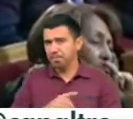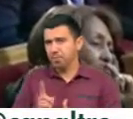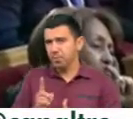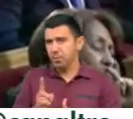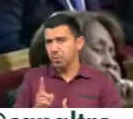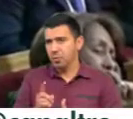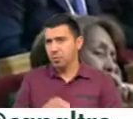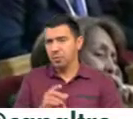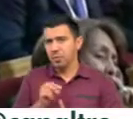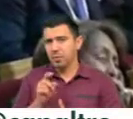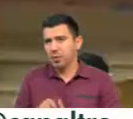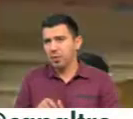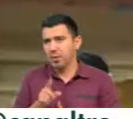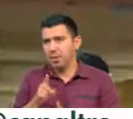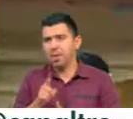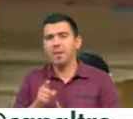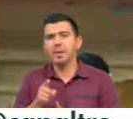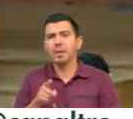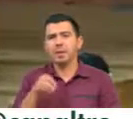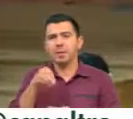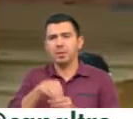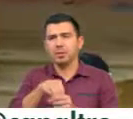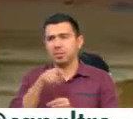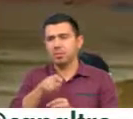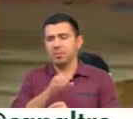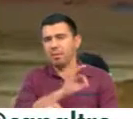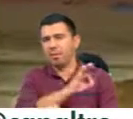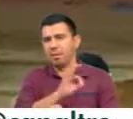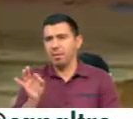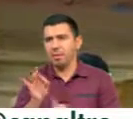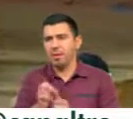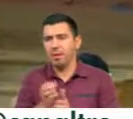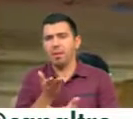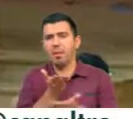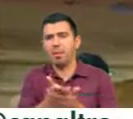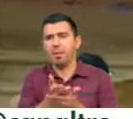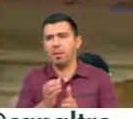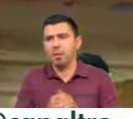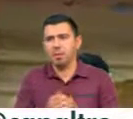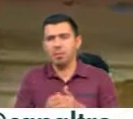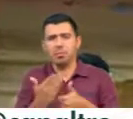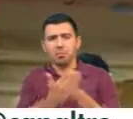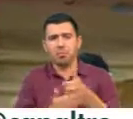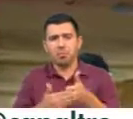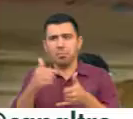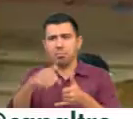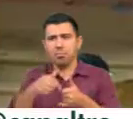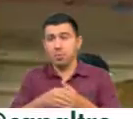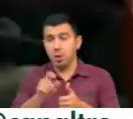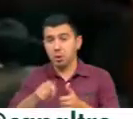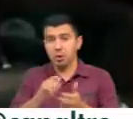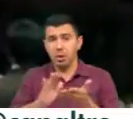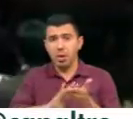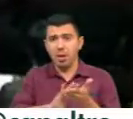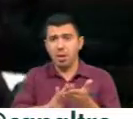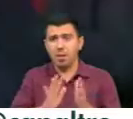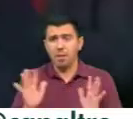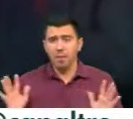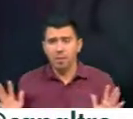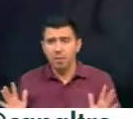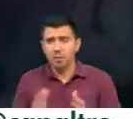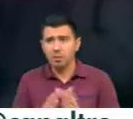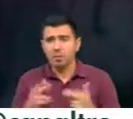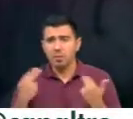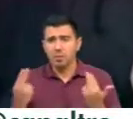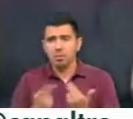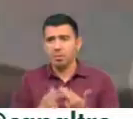no debe someter nada que no necesite ser sometido a un referendo para el gobierno